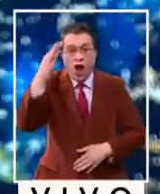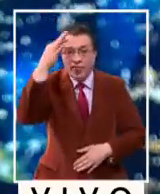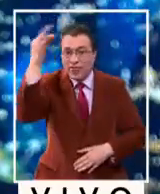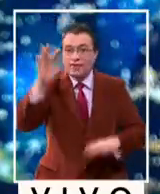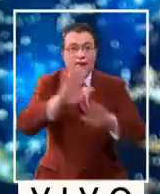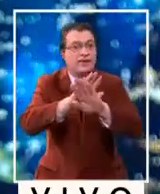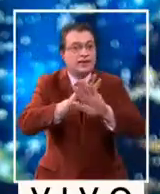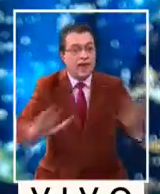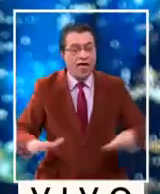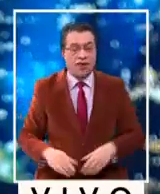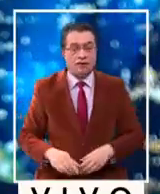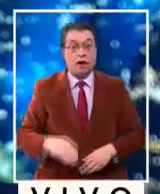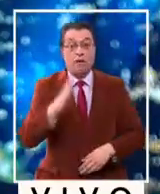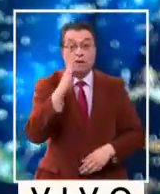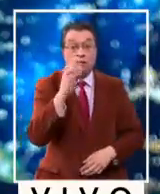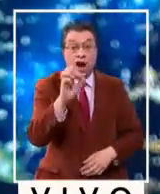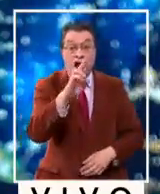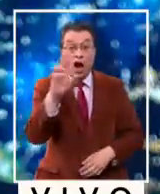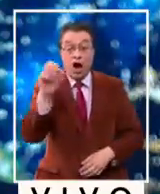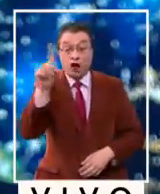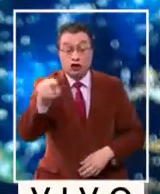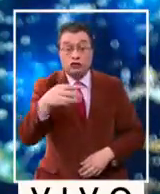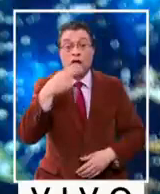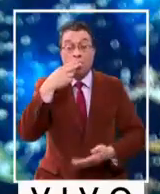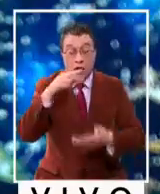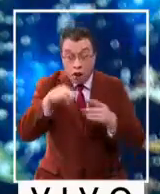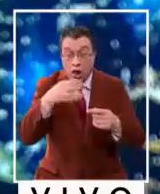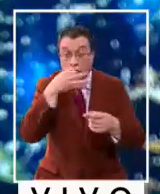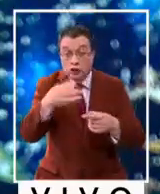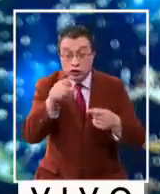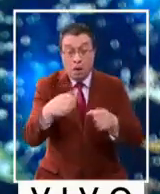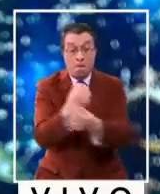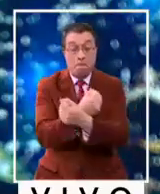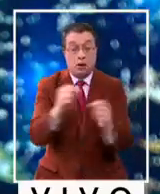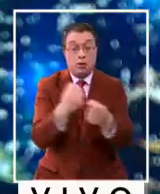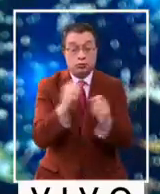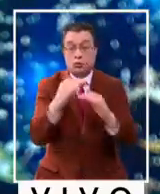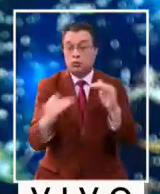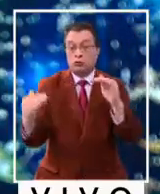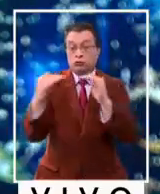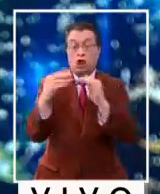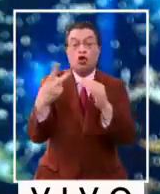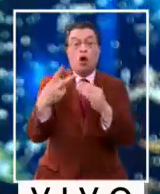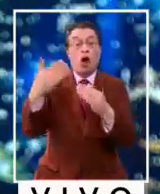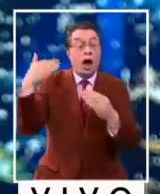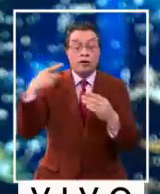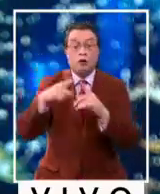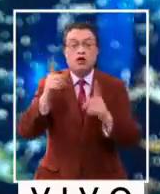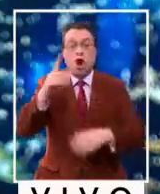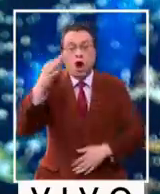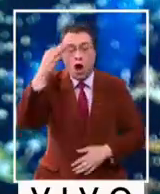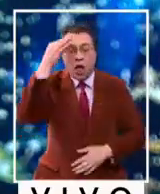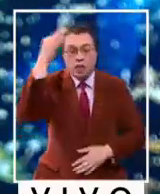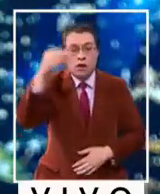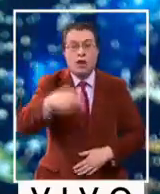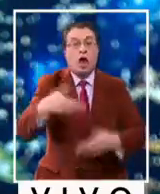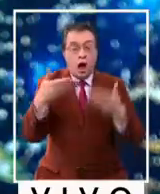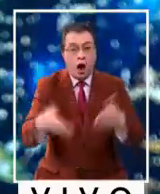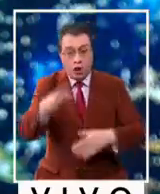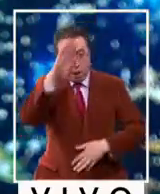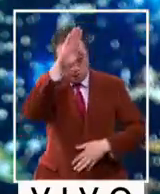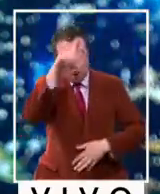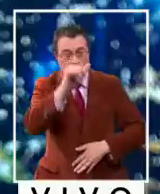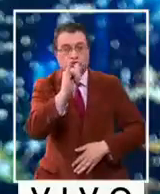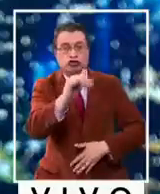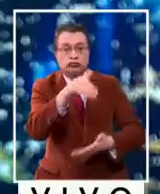nada. El propio Juan Barros en su carta equipara esta presentación de renuncia con las dos anteriores como no entendiendo que si ahora el Papa se la